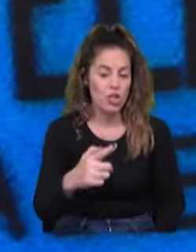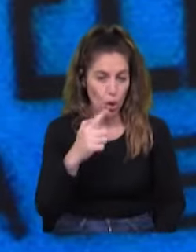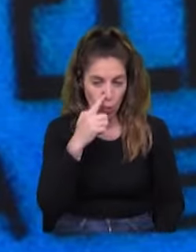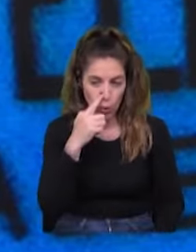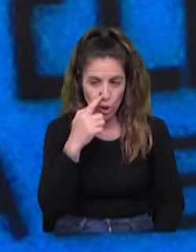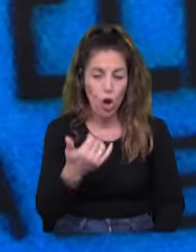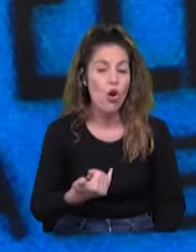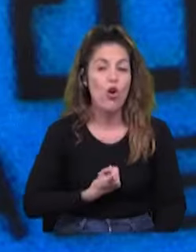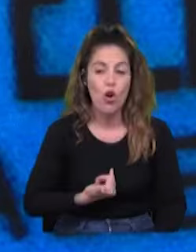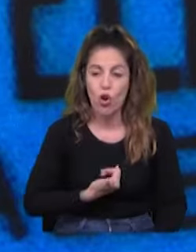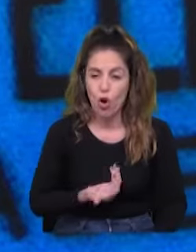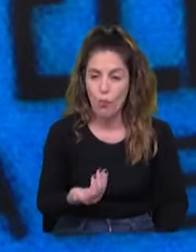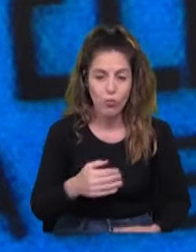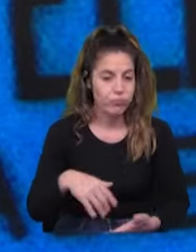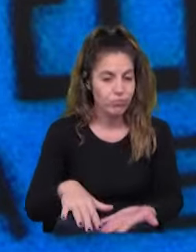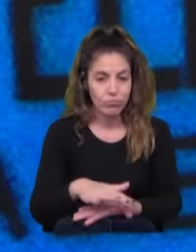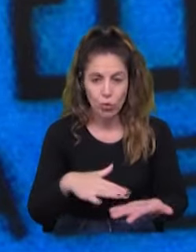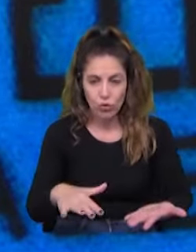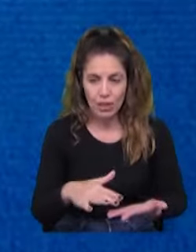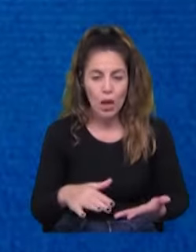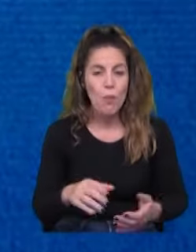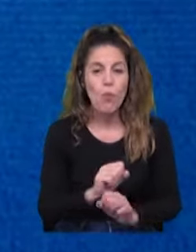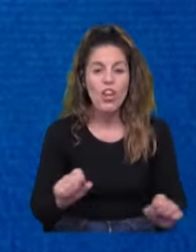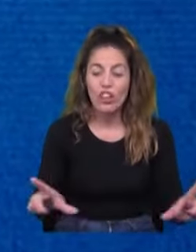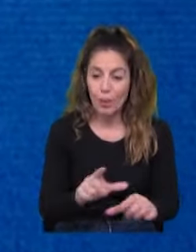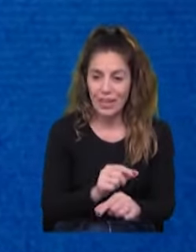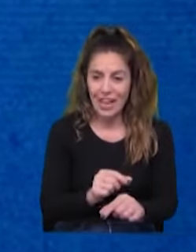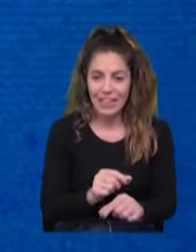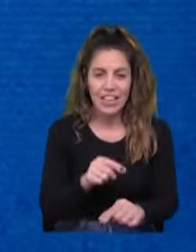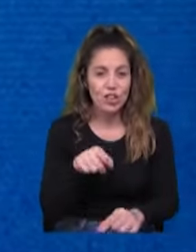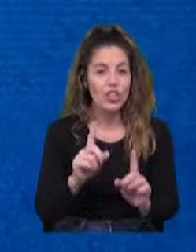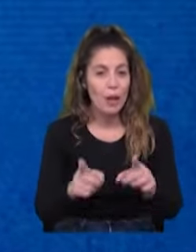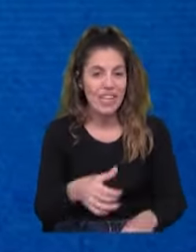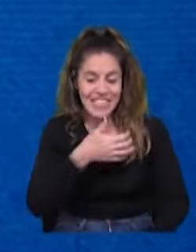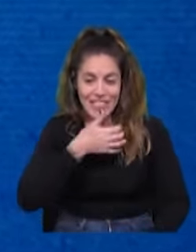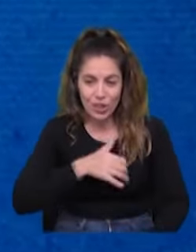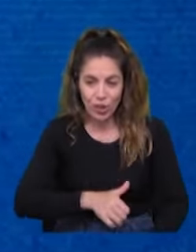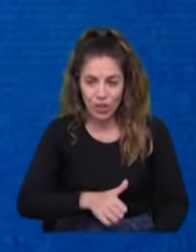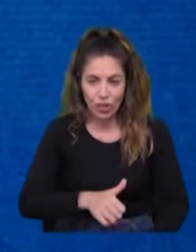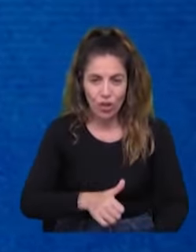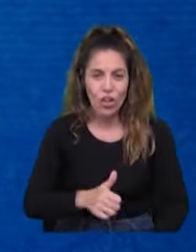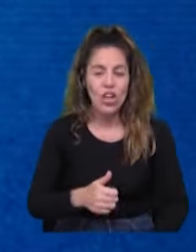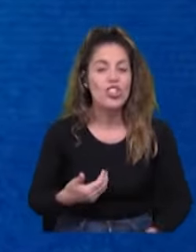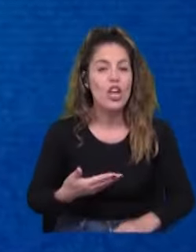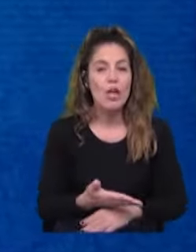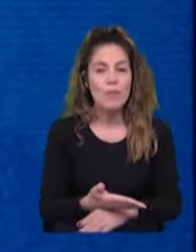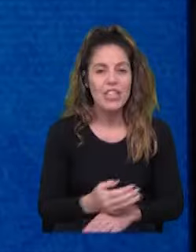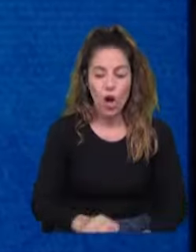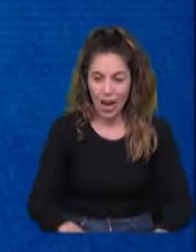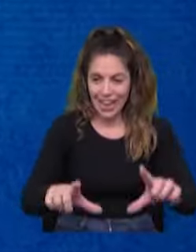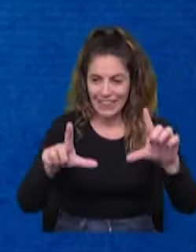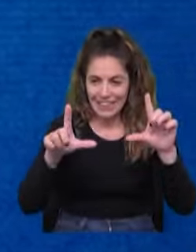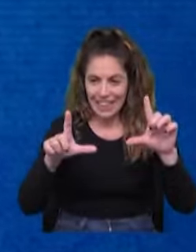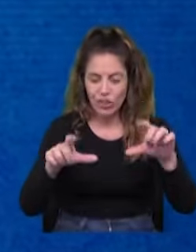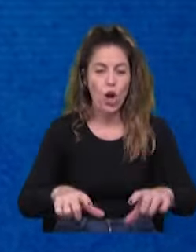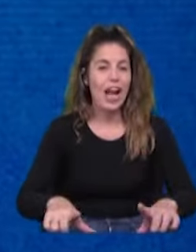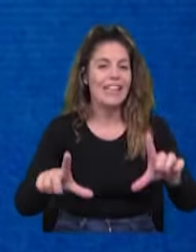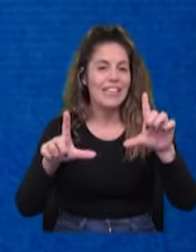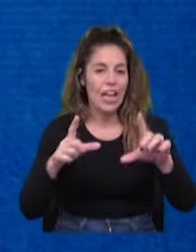Cómo qué acontece me dejas hacer un cierre porque esto también es histórico Jos yo le pido a las candidatas los